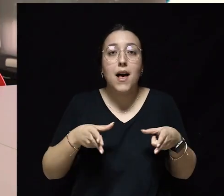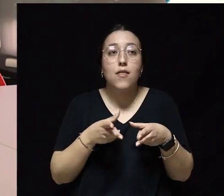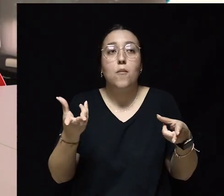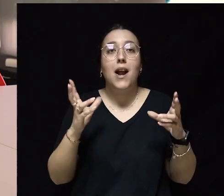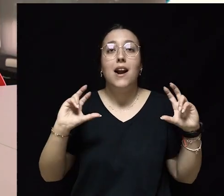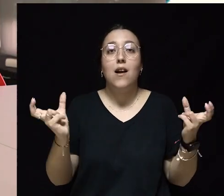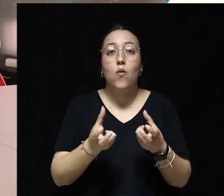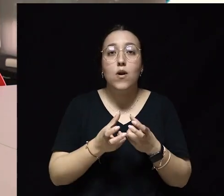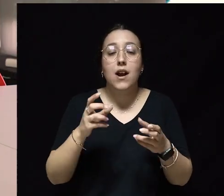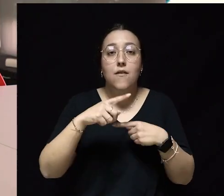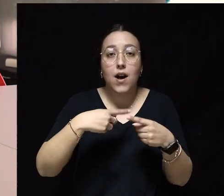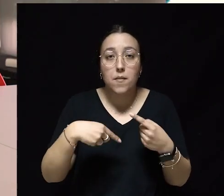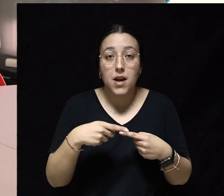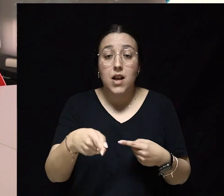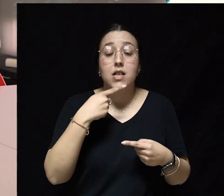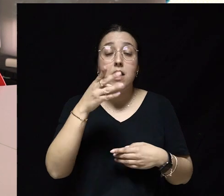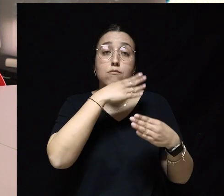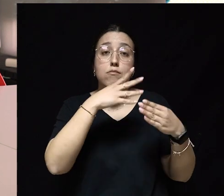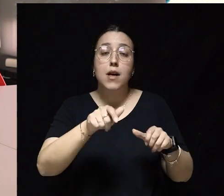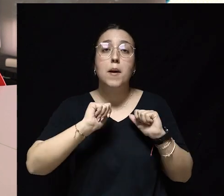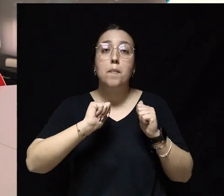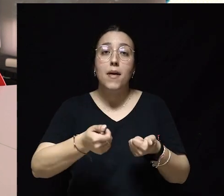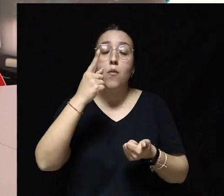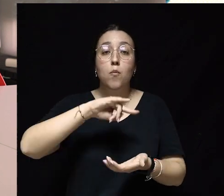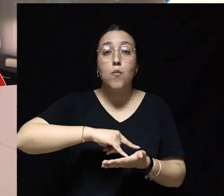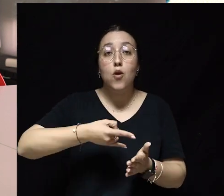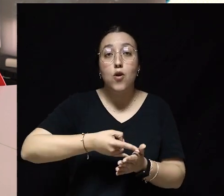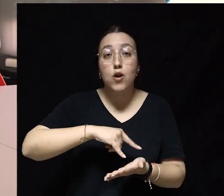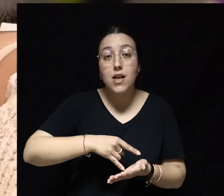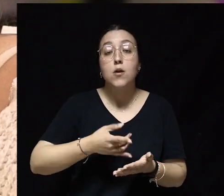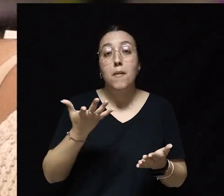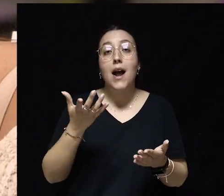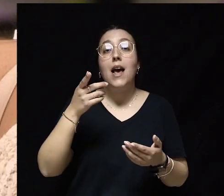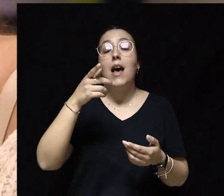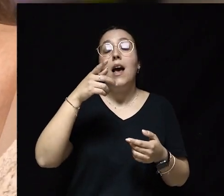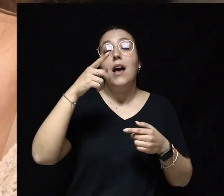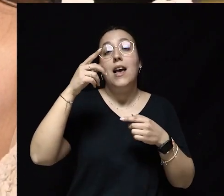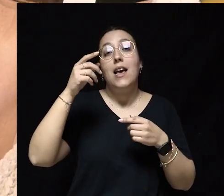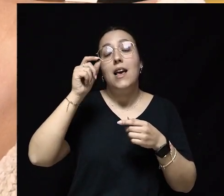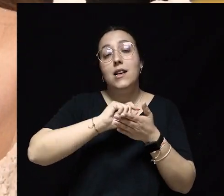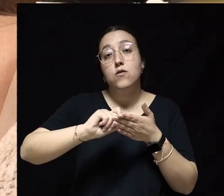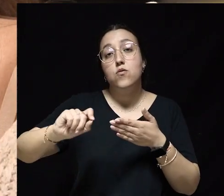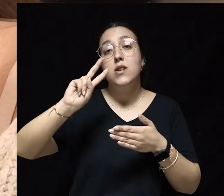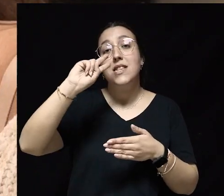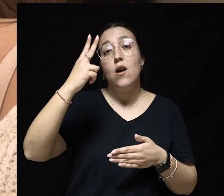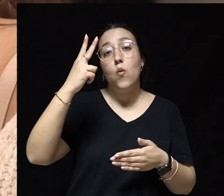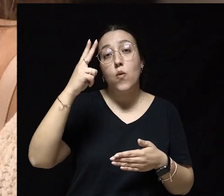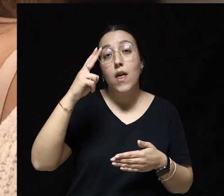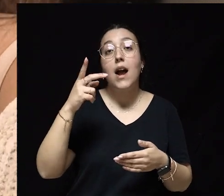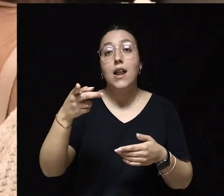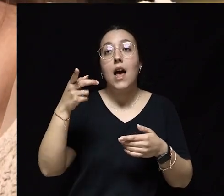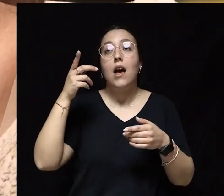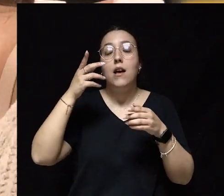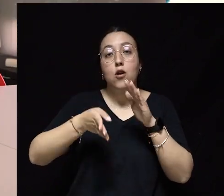del CEIPSO maestro Carlos Selma, se empezó un proyecto piloto donde están abordando la ESO para pues,